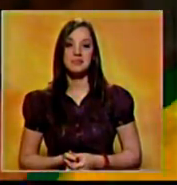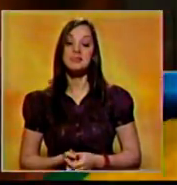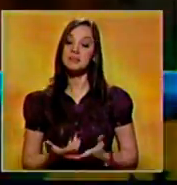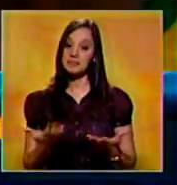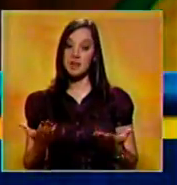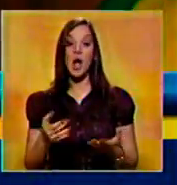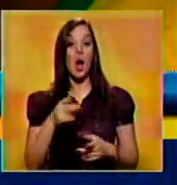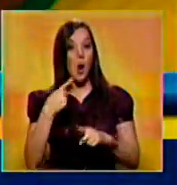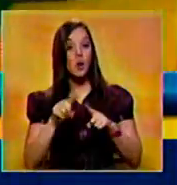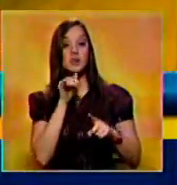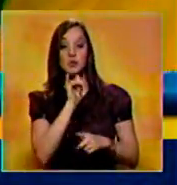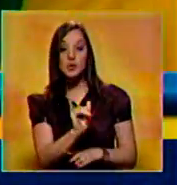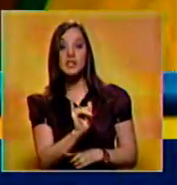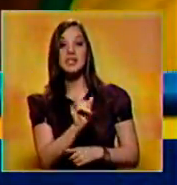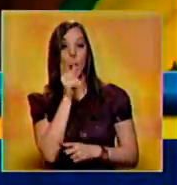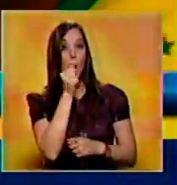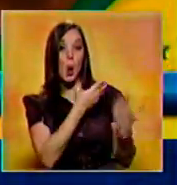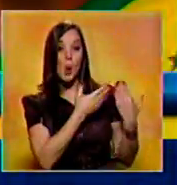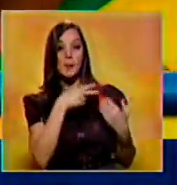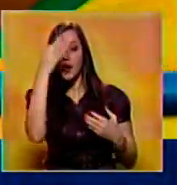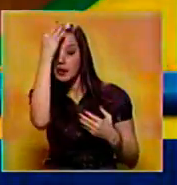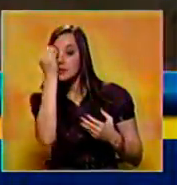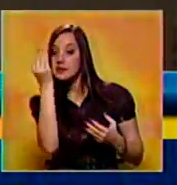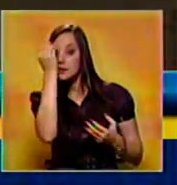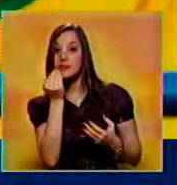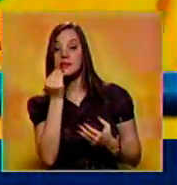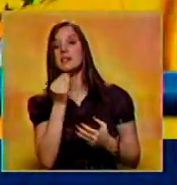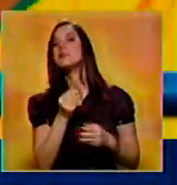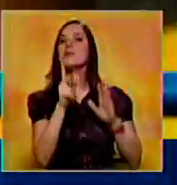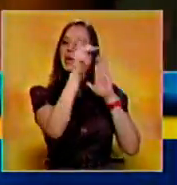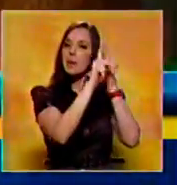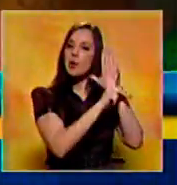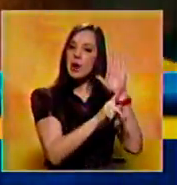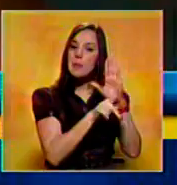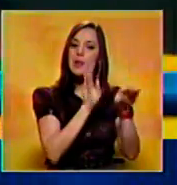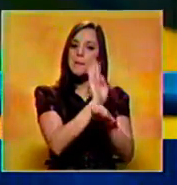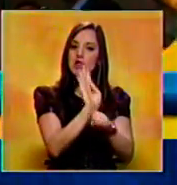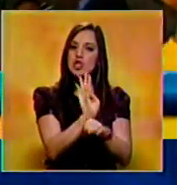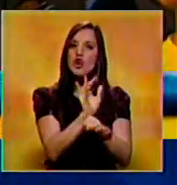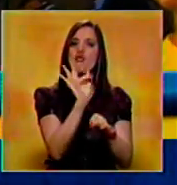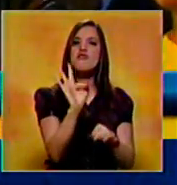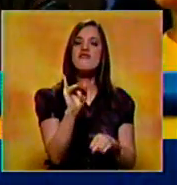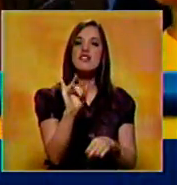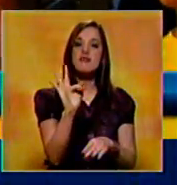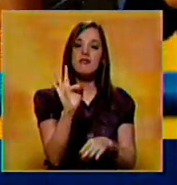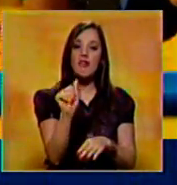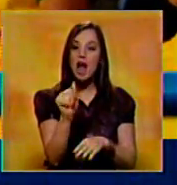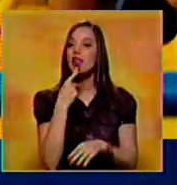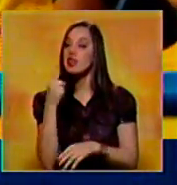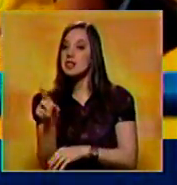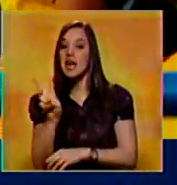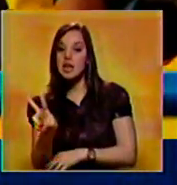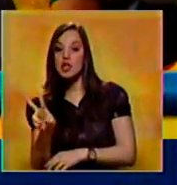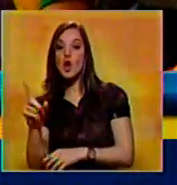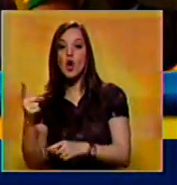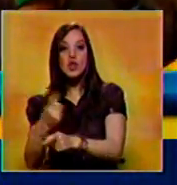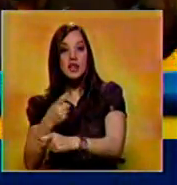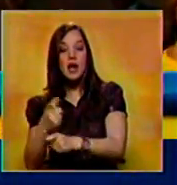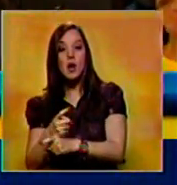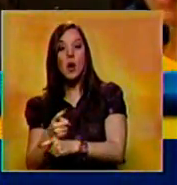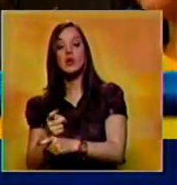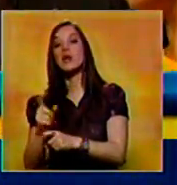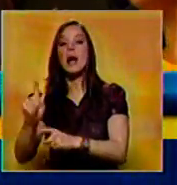Bien, y nuevas noticias llegan sobre Neymar. El programa de protección a clubes de la FIFA informó que a partir del 2 de agosto la FIFA pagará al Barcelona